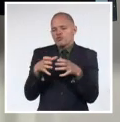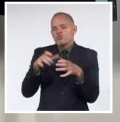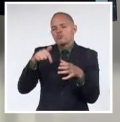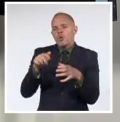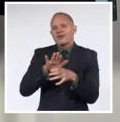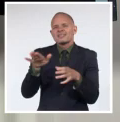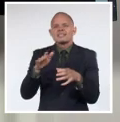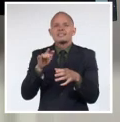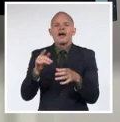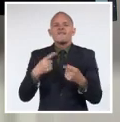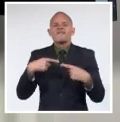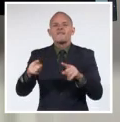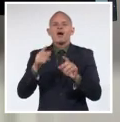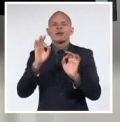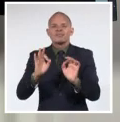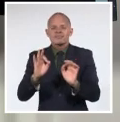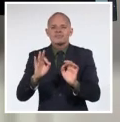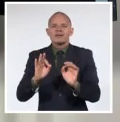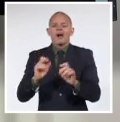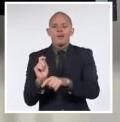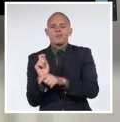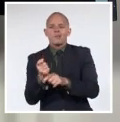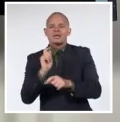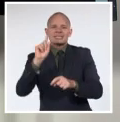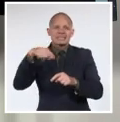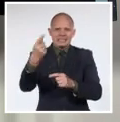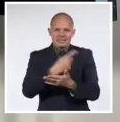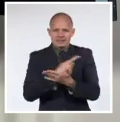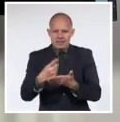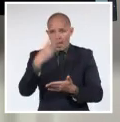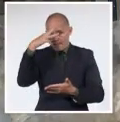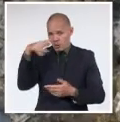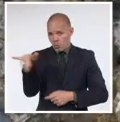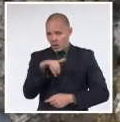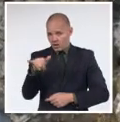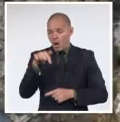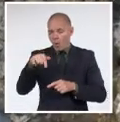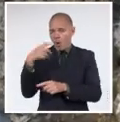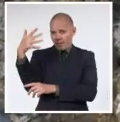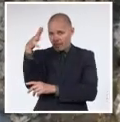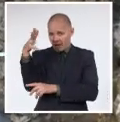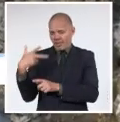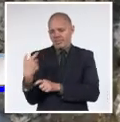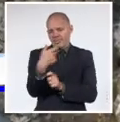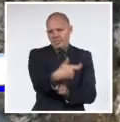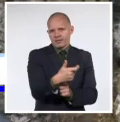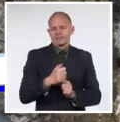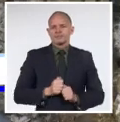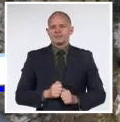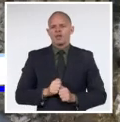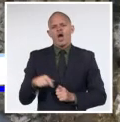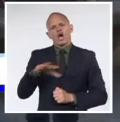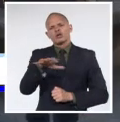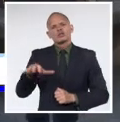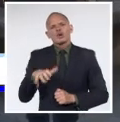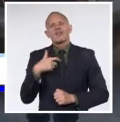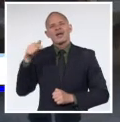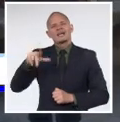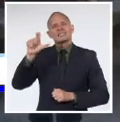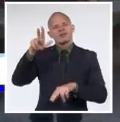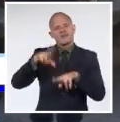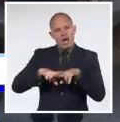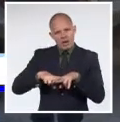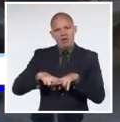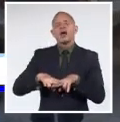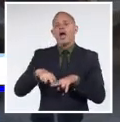de Béisbol 5 a partir de la semana próxima en México. La Fragua Martiana fue el lugar escogido para el abanderamiento del equipo Cuba de